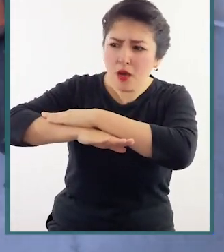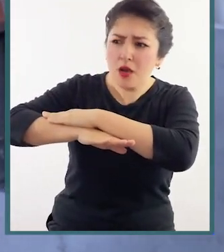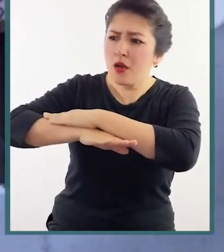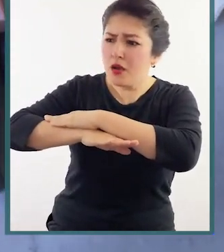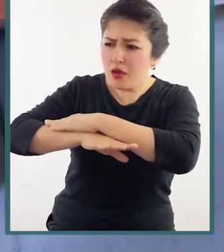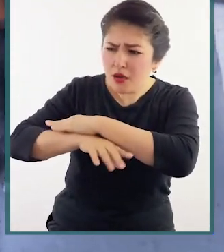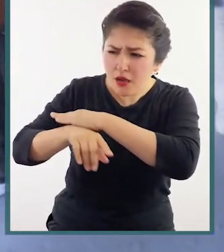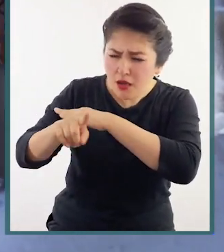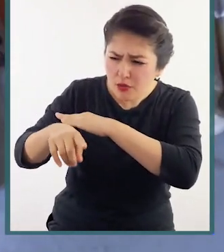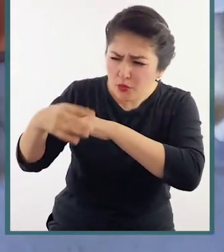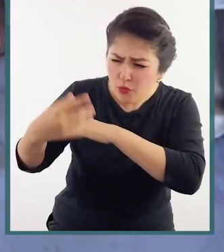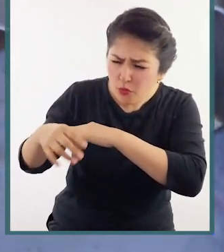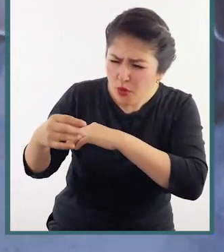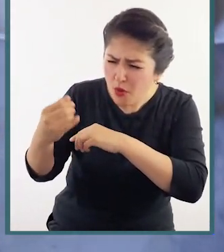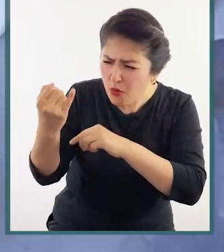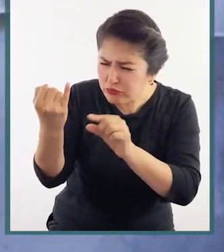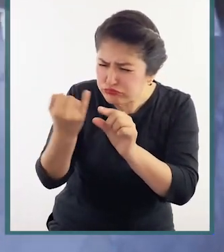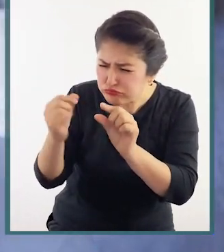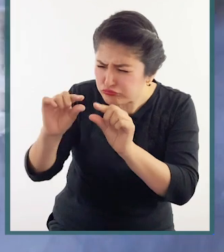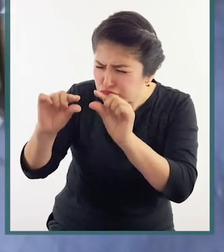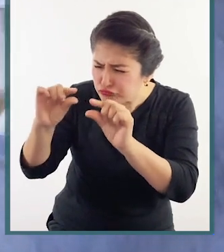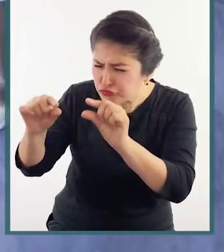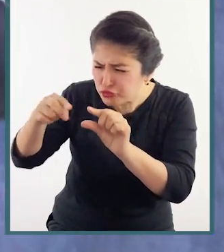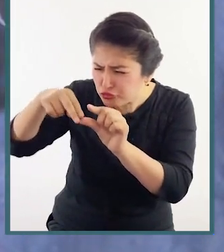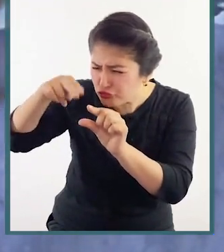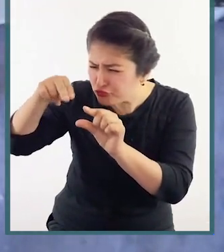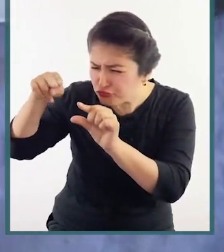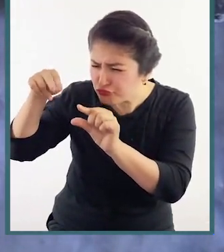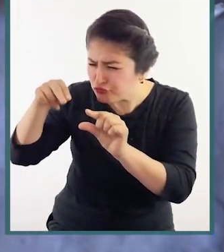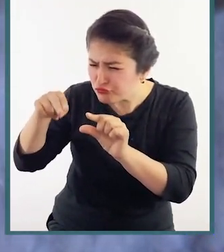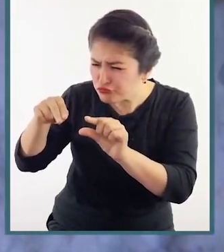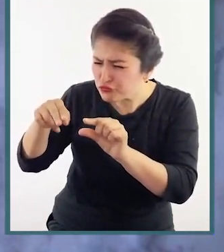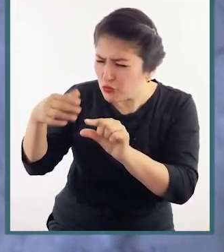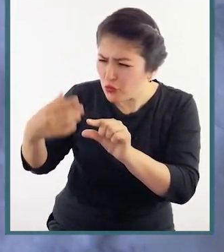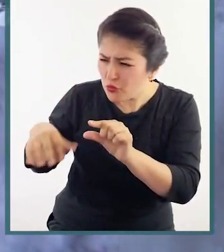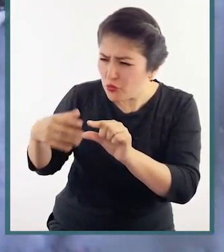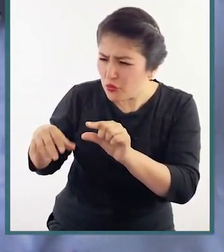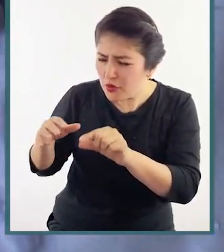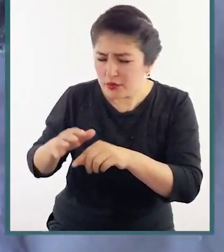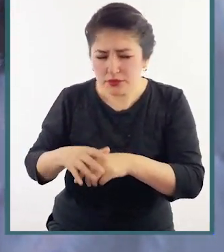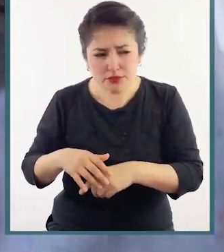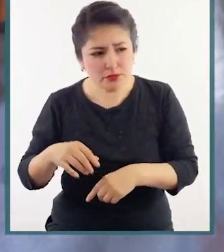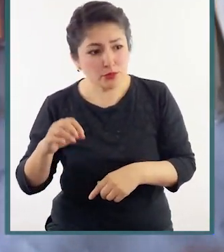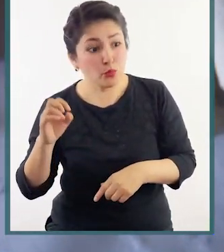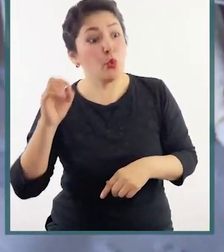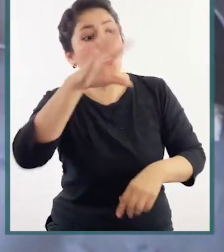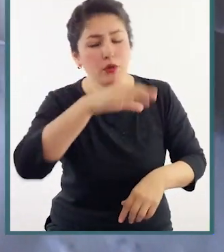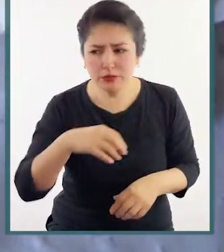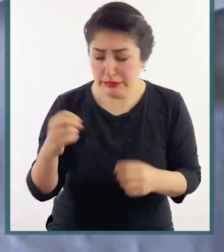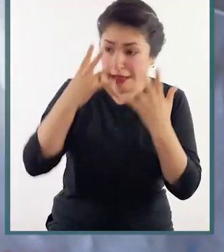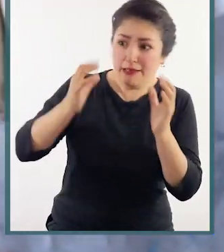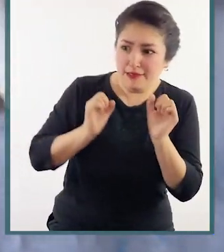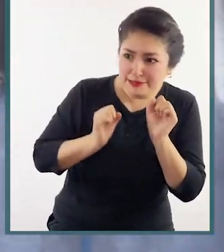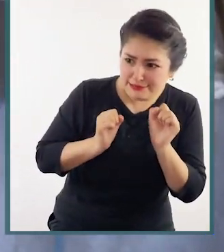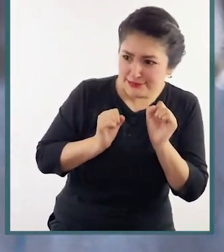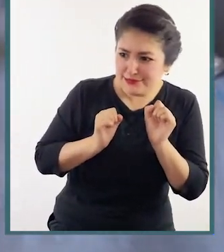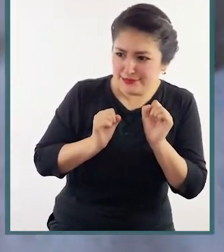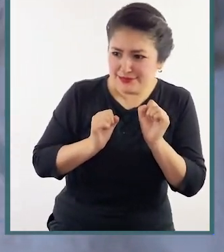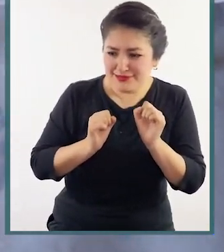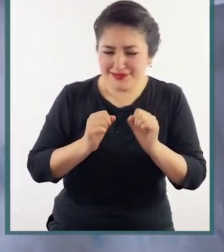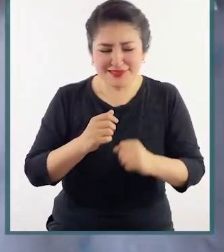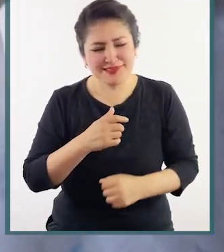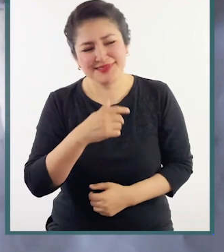maestro tenía un montón de figuras pintadas en la mesa, y el maestro le hace asustar, ¿no?